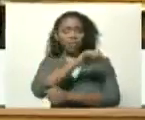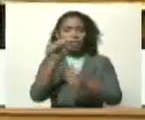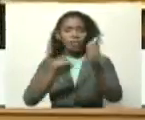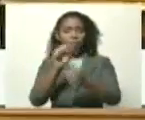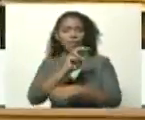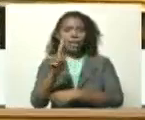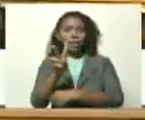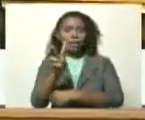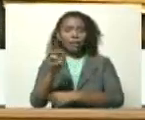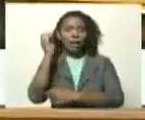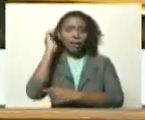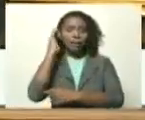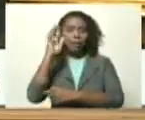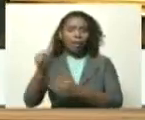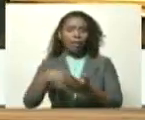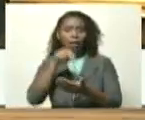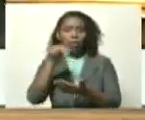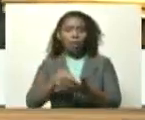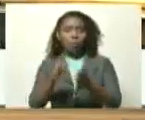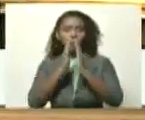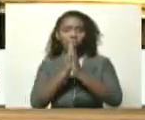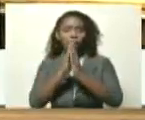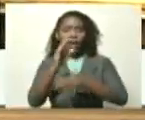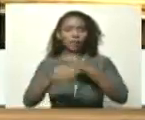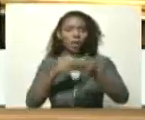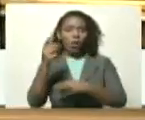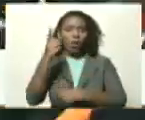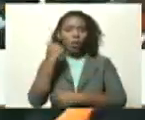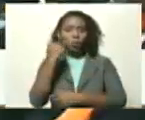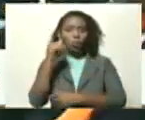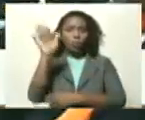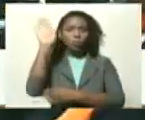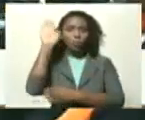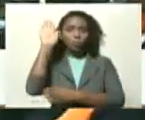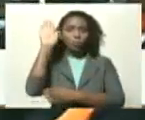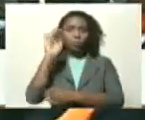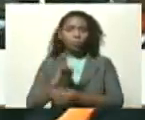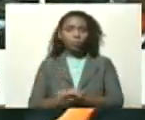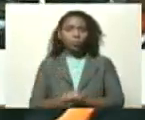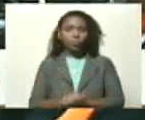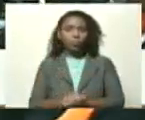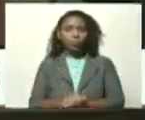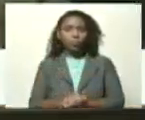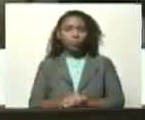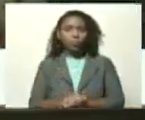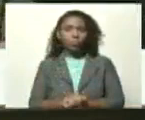vicepresidenta de la Asamblea Nacional, por favor hacerlo con la señal de costumbre.